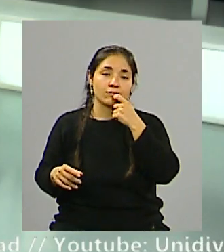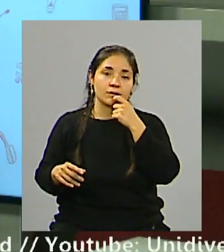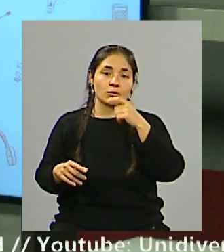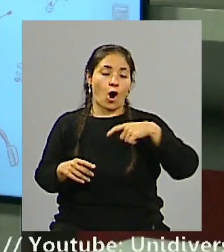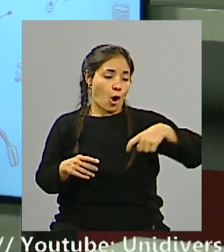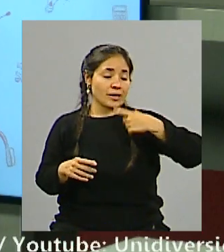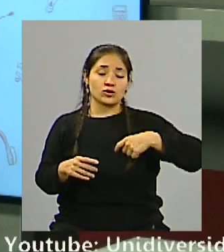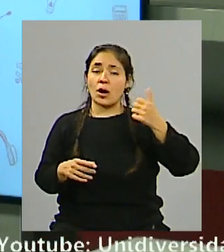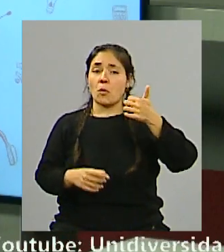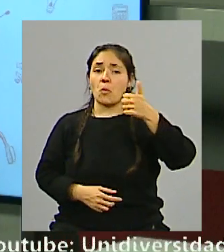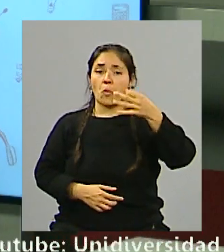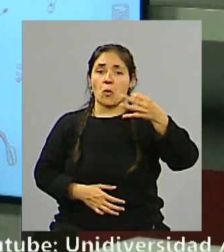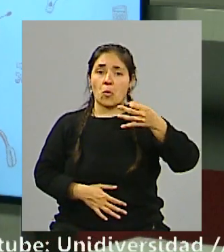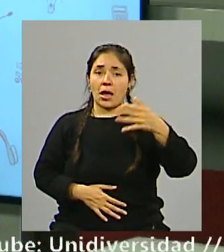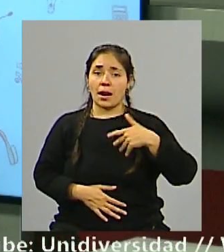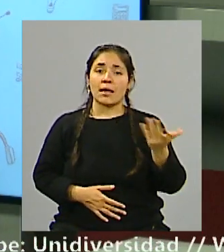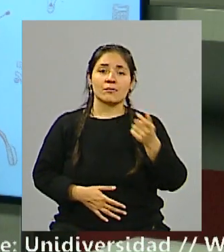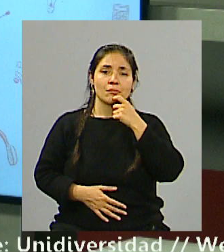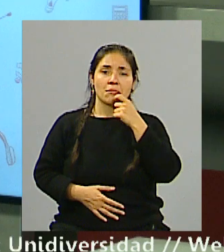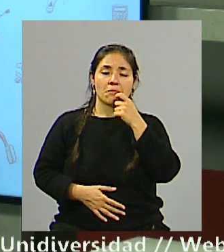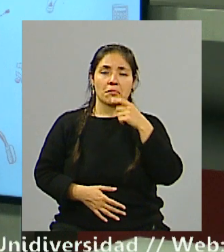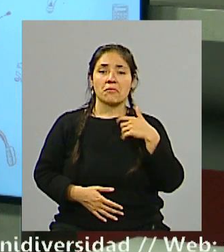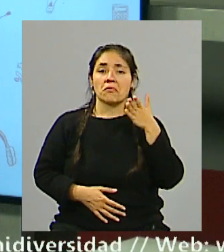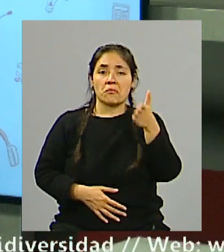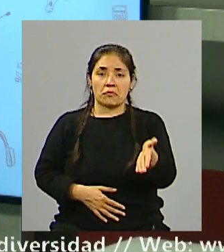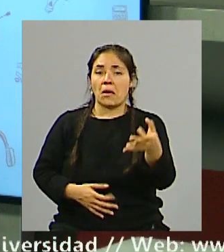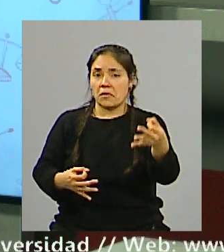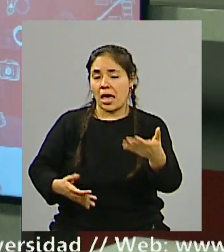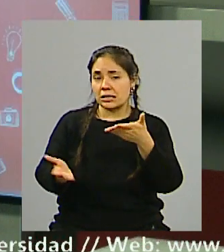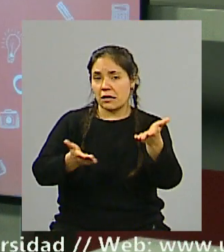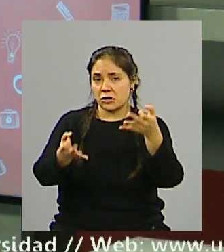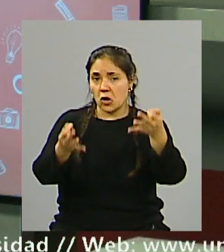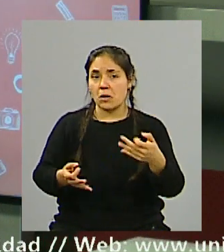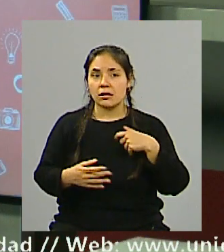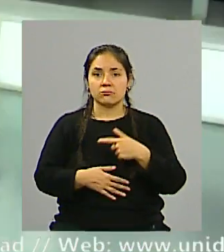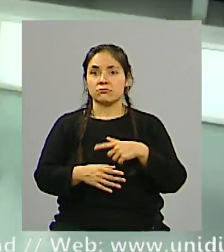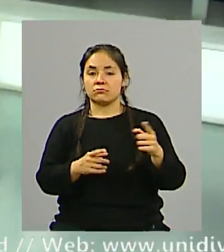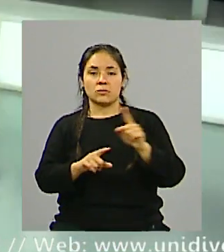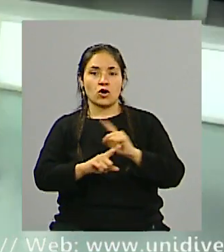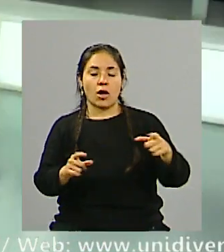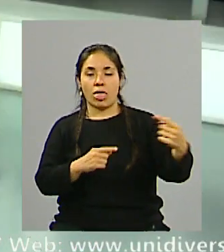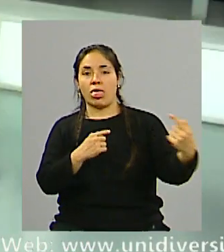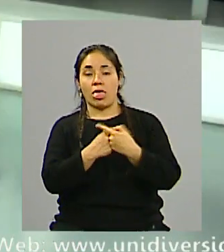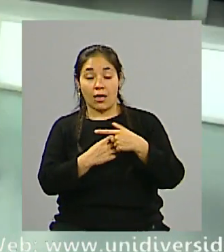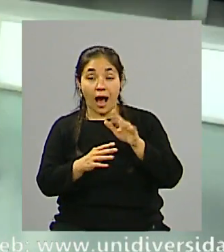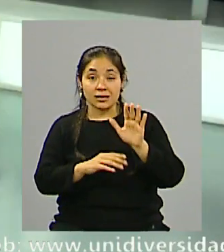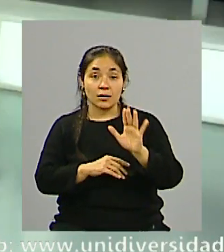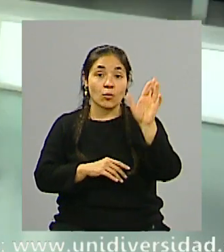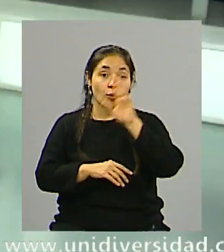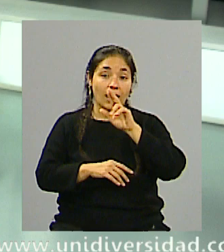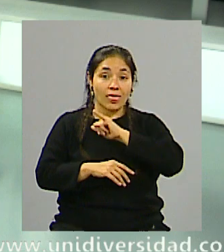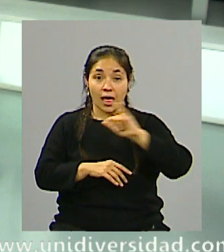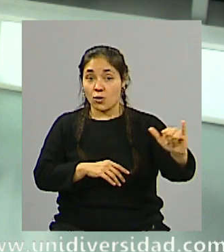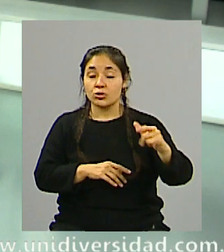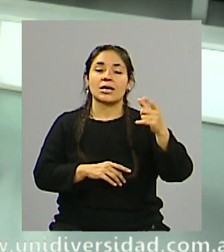buena obra social, uno entiende que te van a atender bien y a veces no sucede, digo. ¿La gente por ahí en esos casos, las pacientes denuncian? ¿O